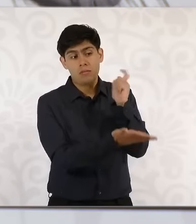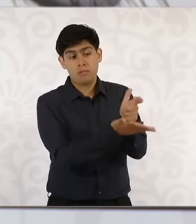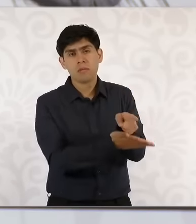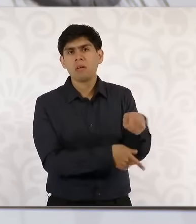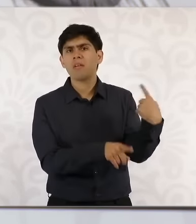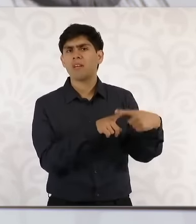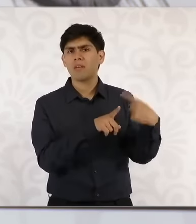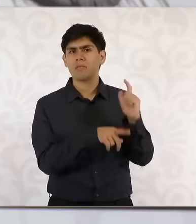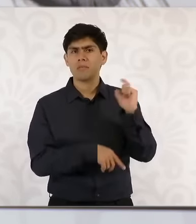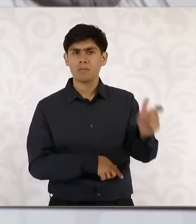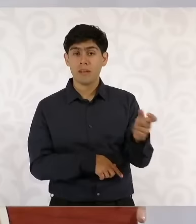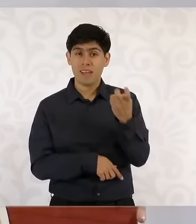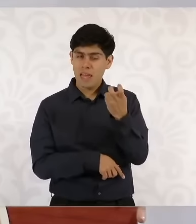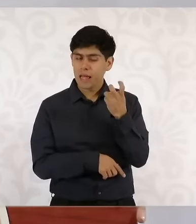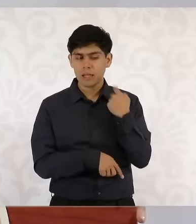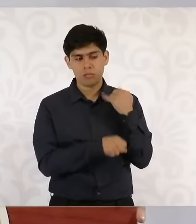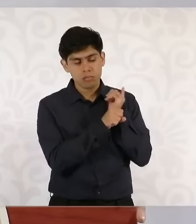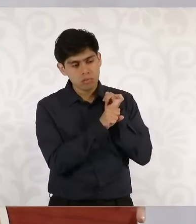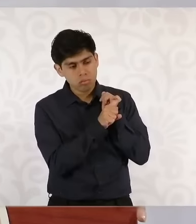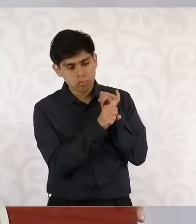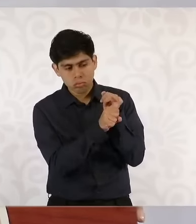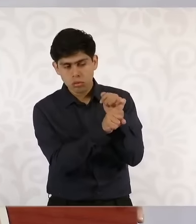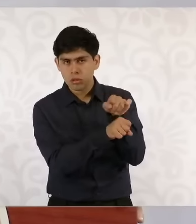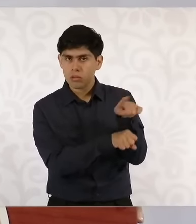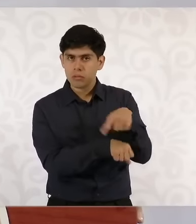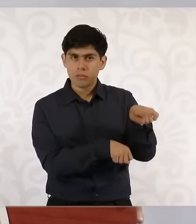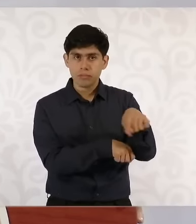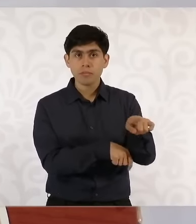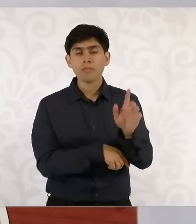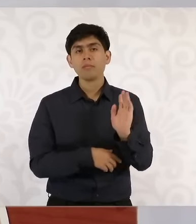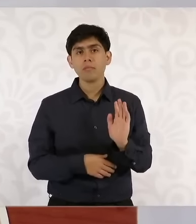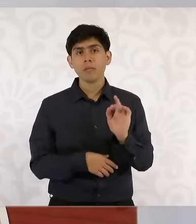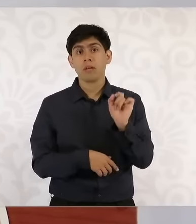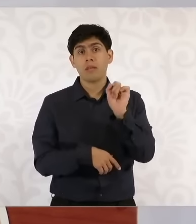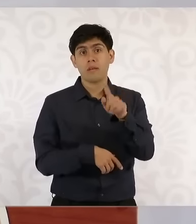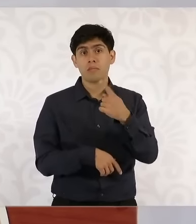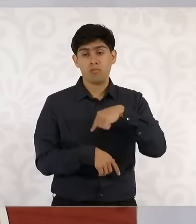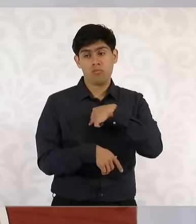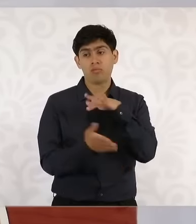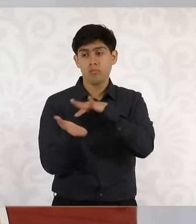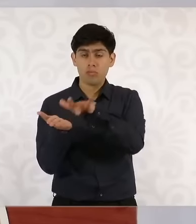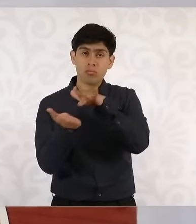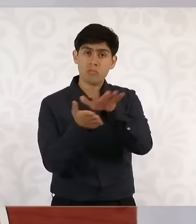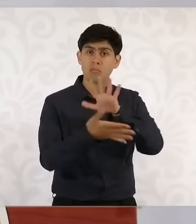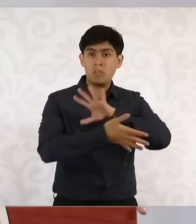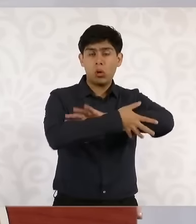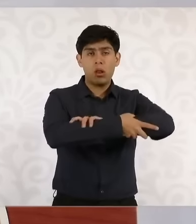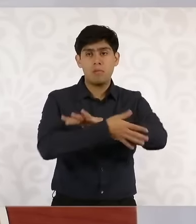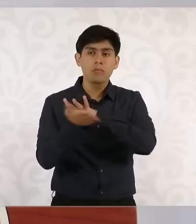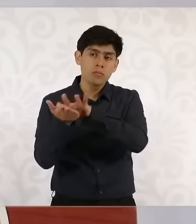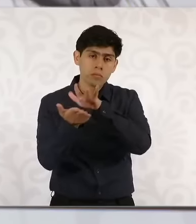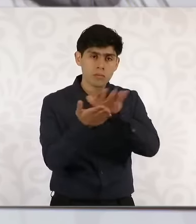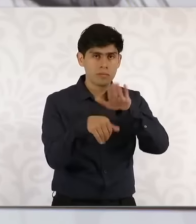Todo eso hay que investigarlo, y sí, ahí en lo que se necesite colaborar, porque es importante que